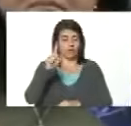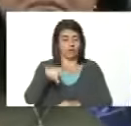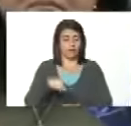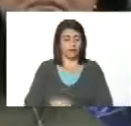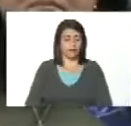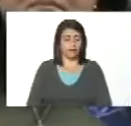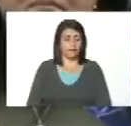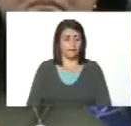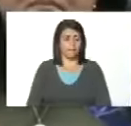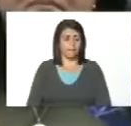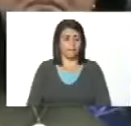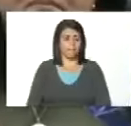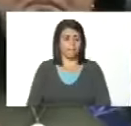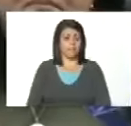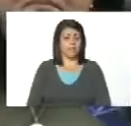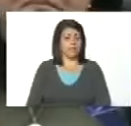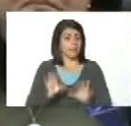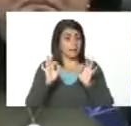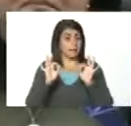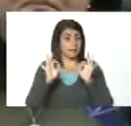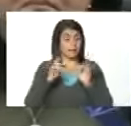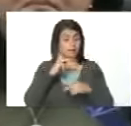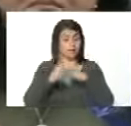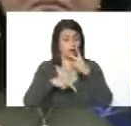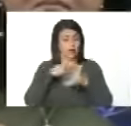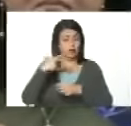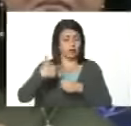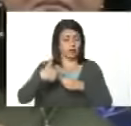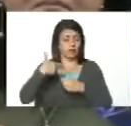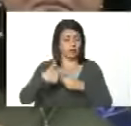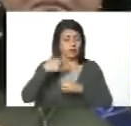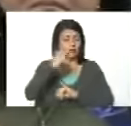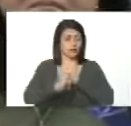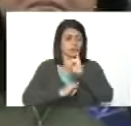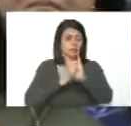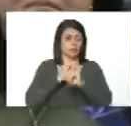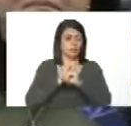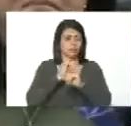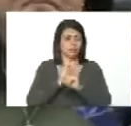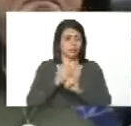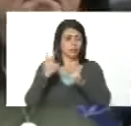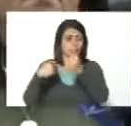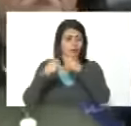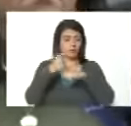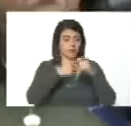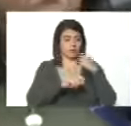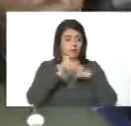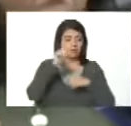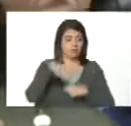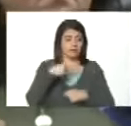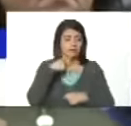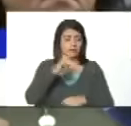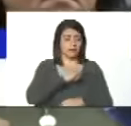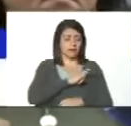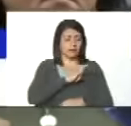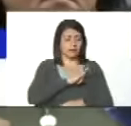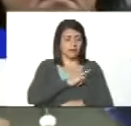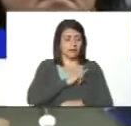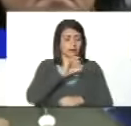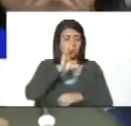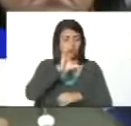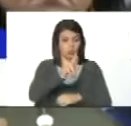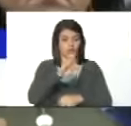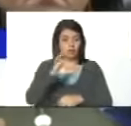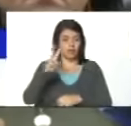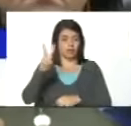pero también tiene una especialidad en políticas petroleras internacionales y comercio, también en la Universidad